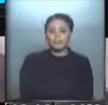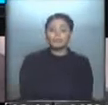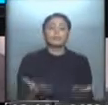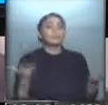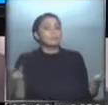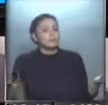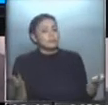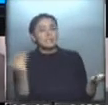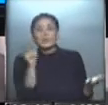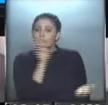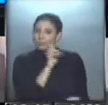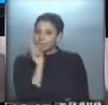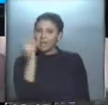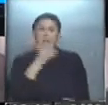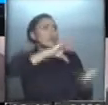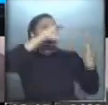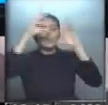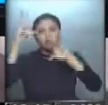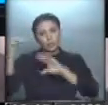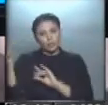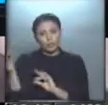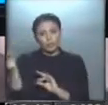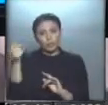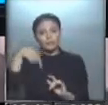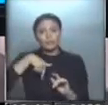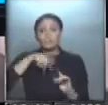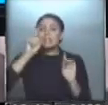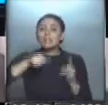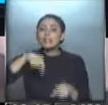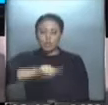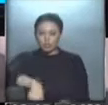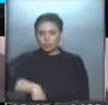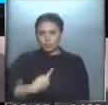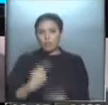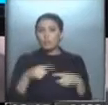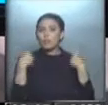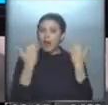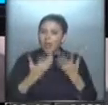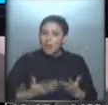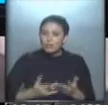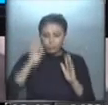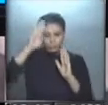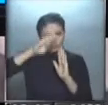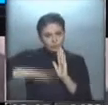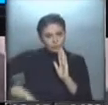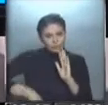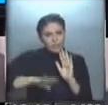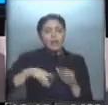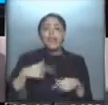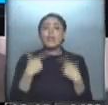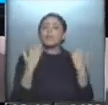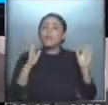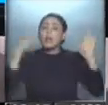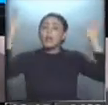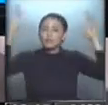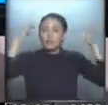hay chicas hay tantas nubes sobre la ciudad y están viniendo desde el sur la presión atmosférica está baja y la probabilidad de lluvias